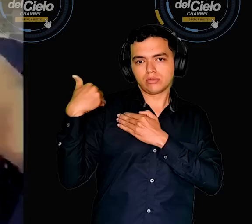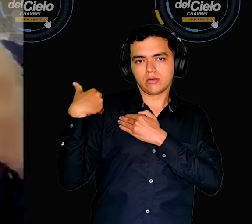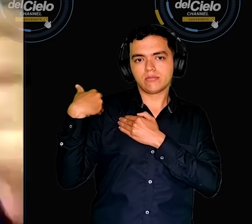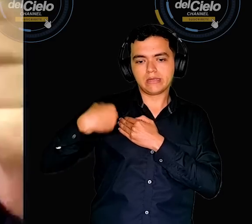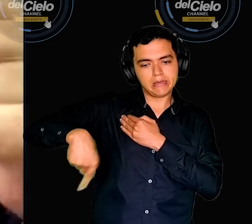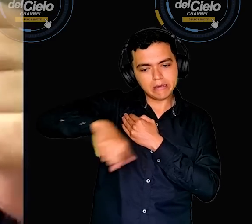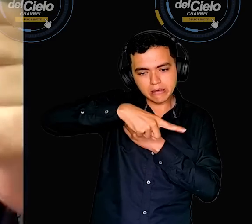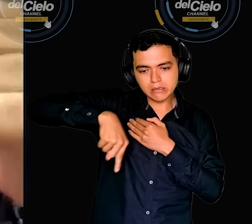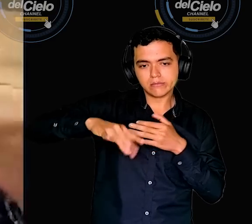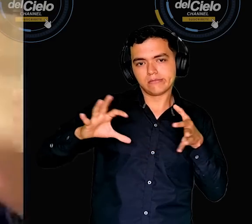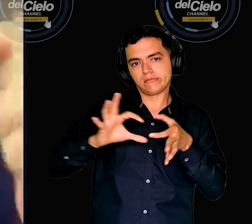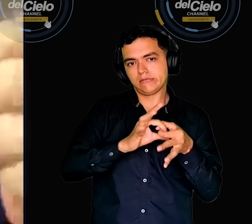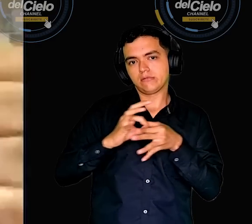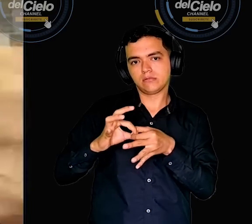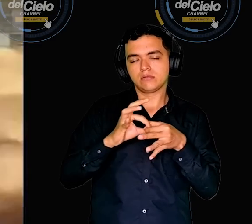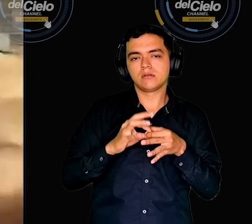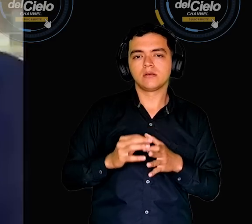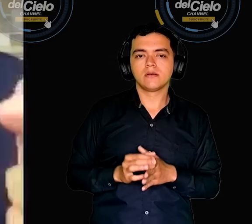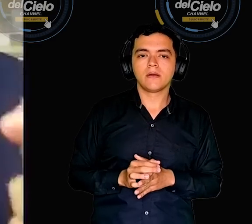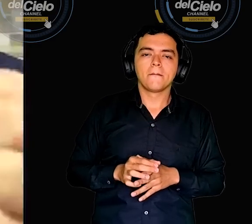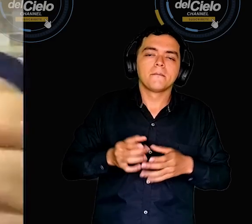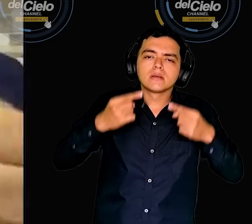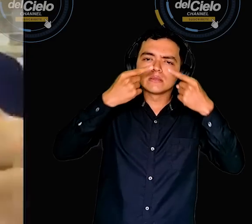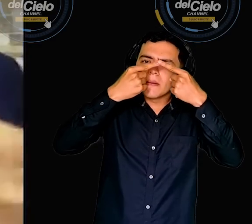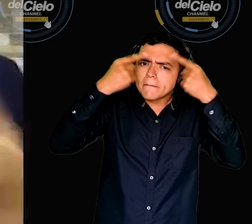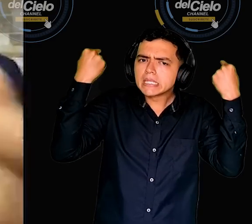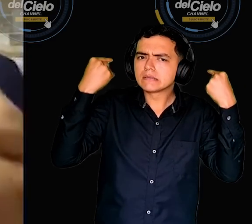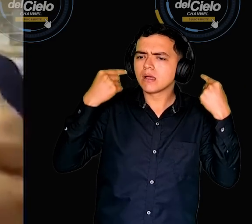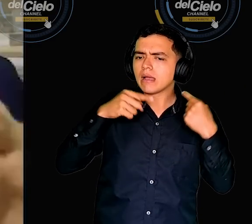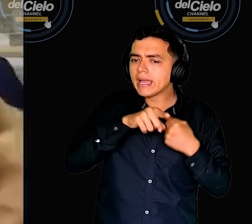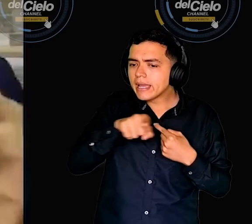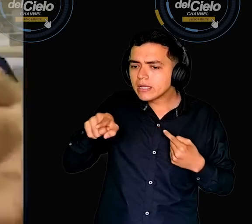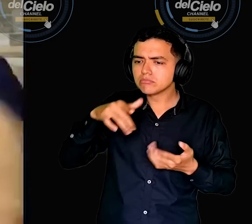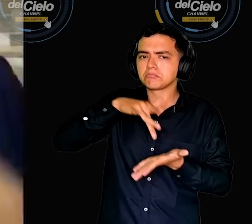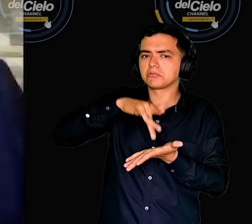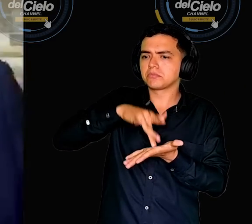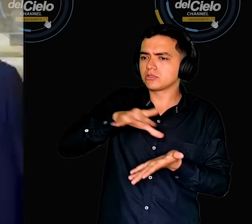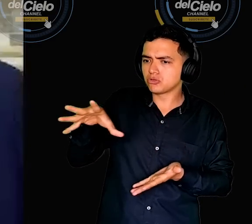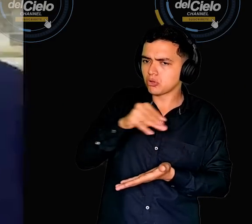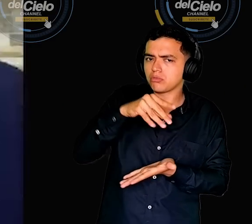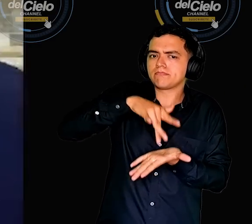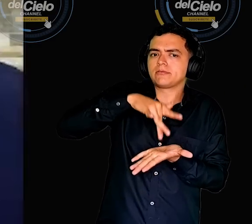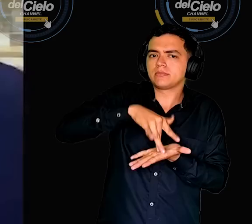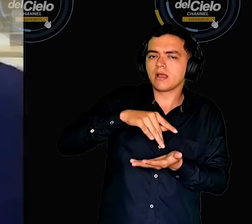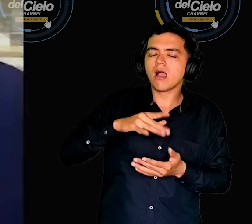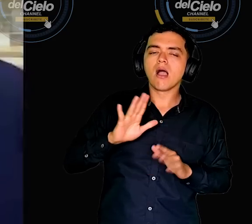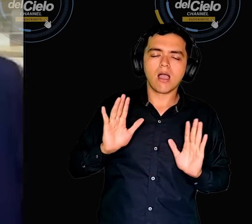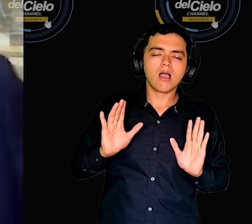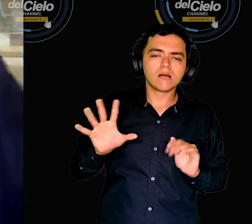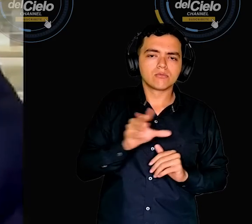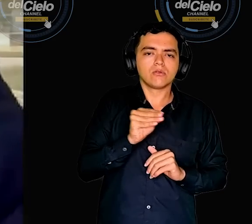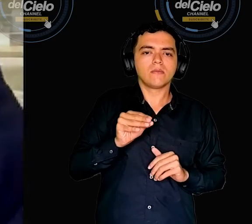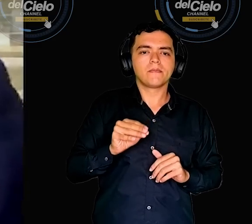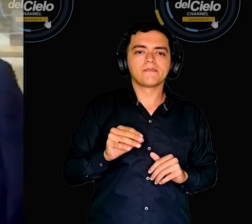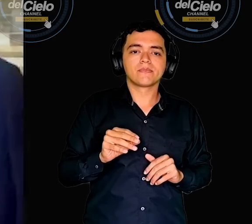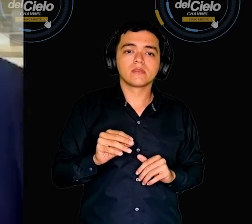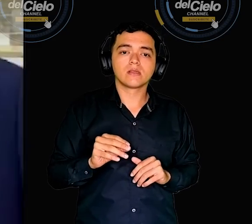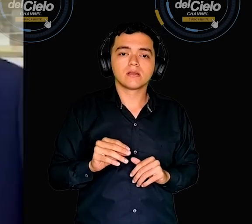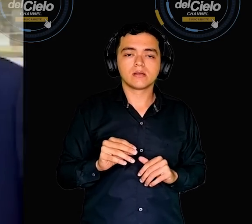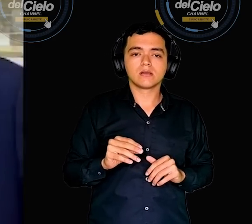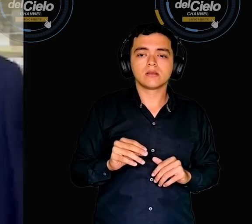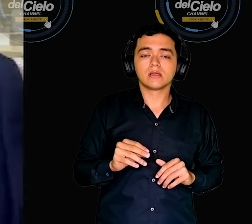deben mostrar y deben sembrar amor. Ese es el campo de cultivo en el que